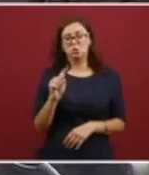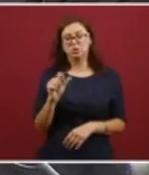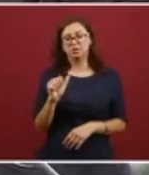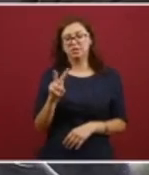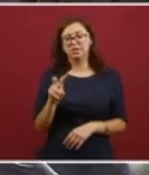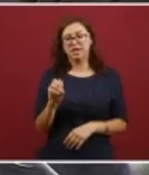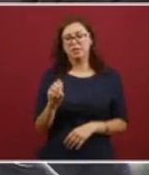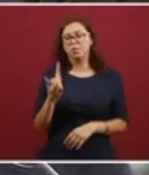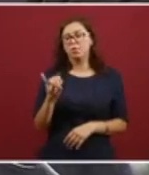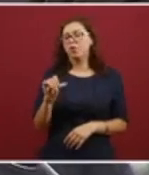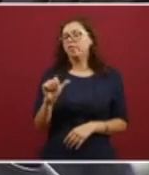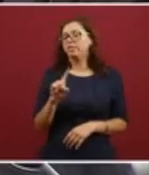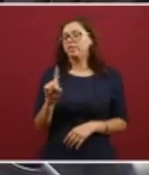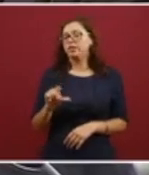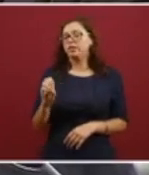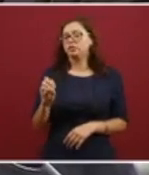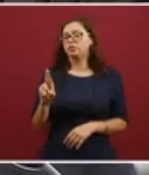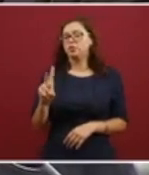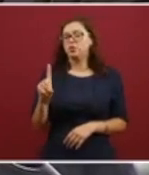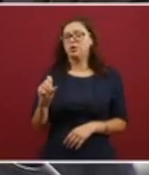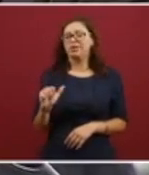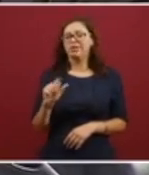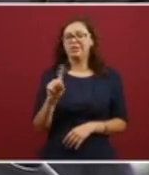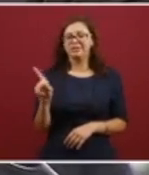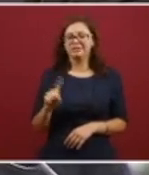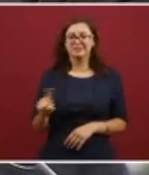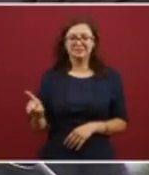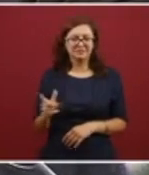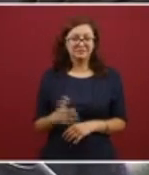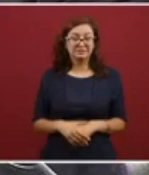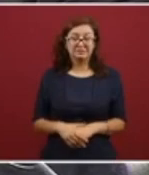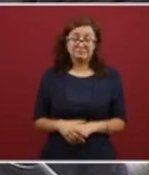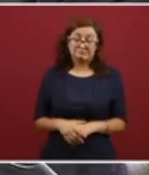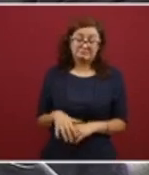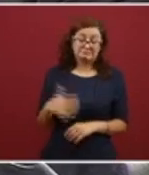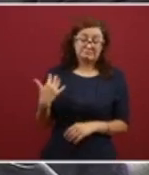hay una anécdota que